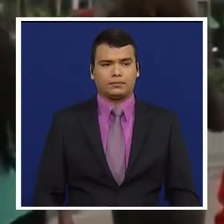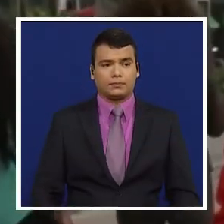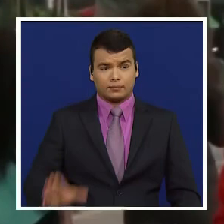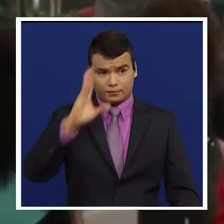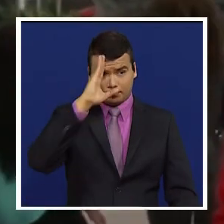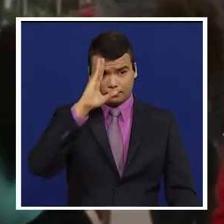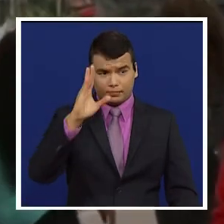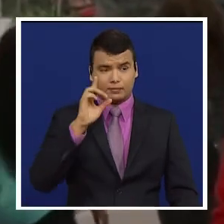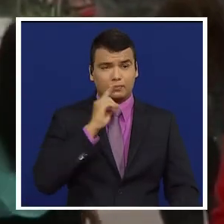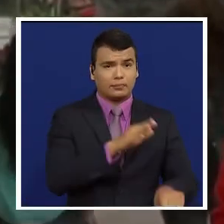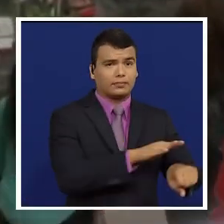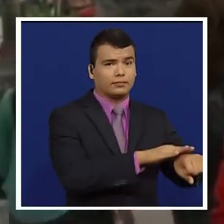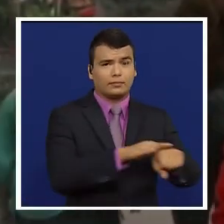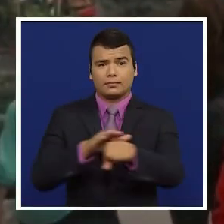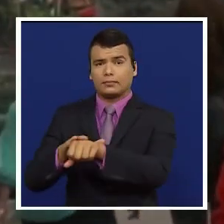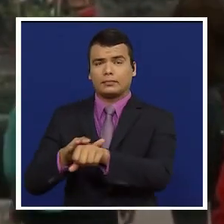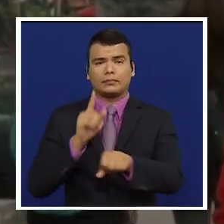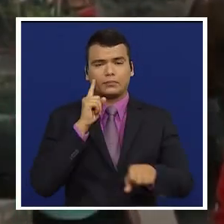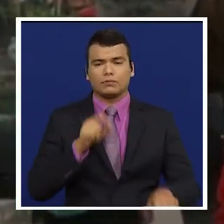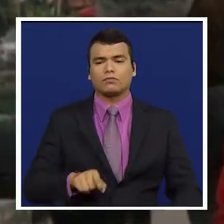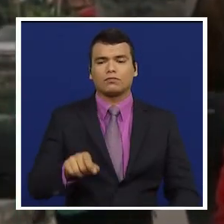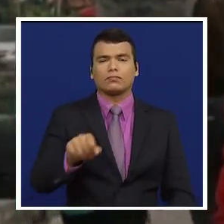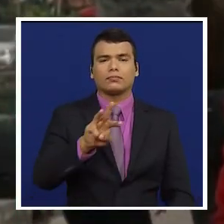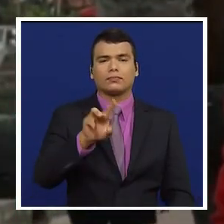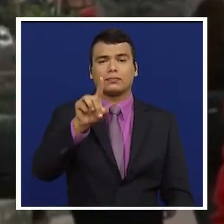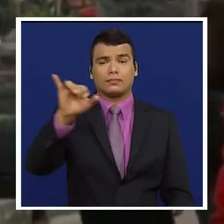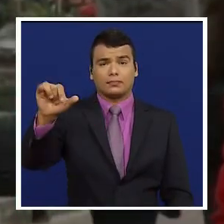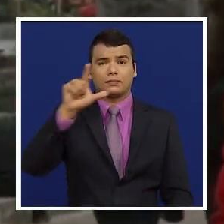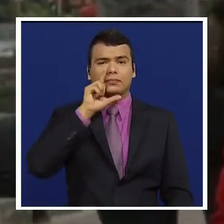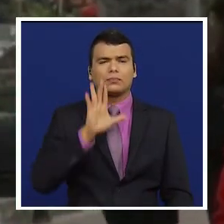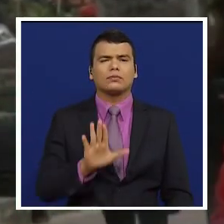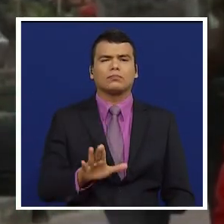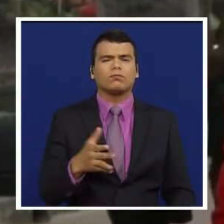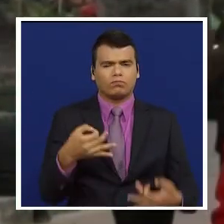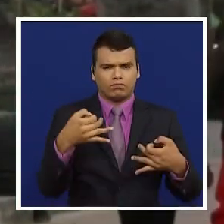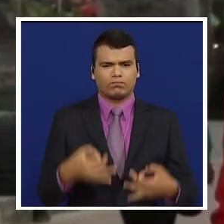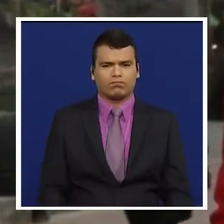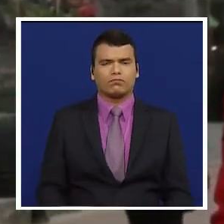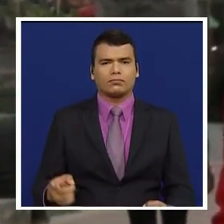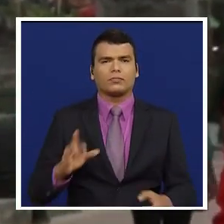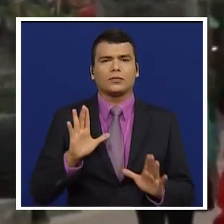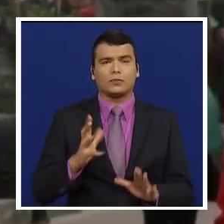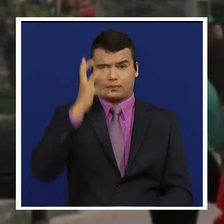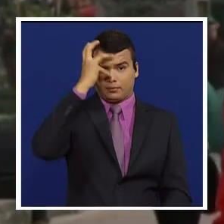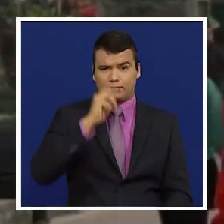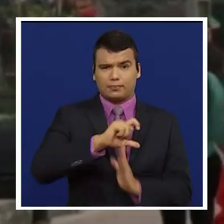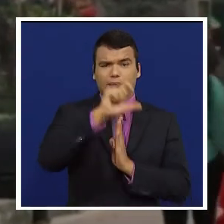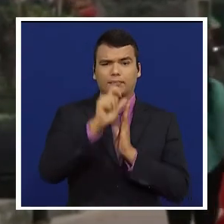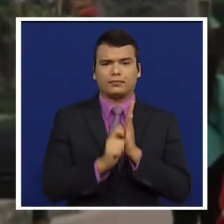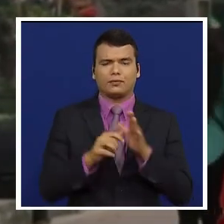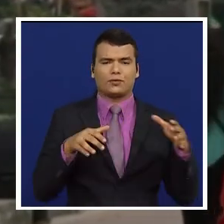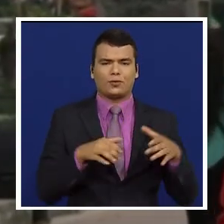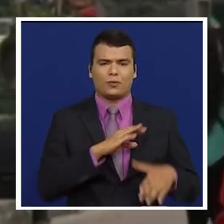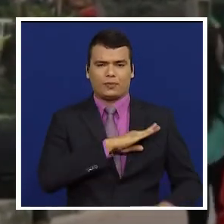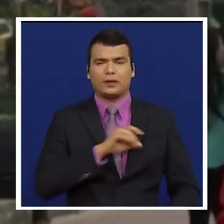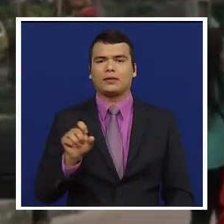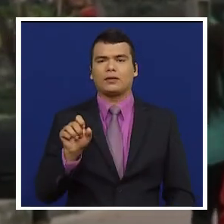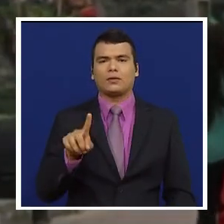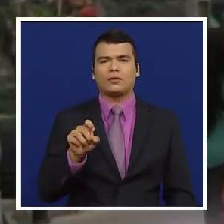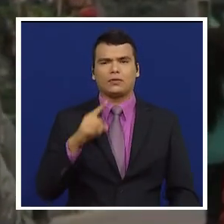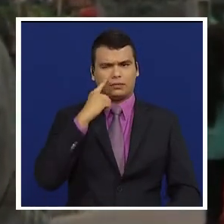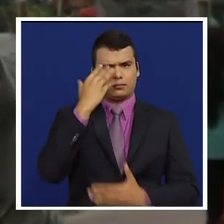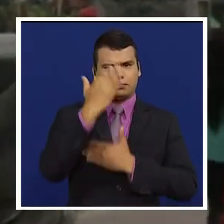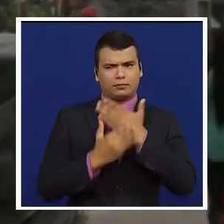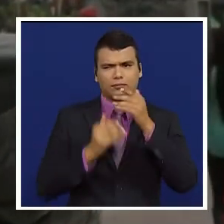Hola, ¿qué tal? Y mucha atención, porque el próximo 31 de julio se llevarán a cabo las pruebas Saber 11, encargadas de evaluar